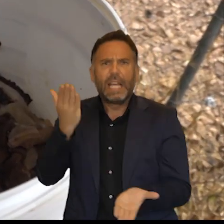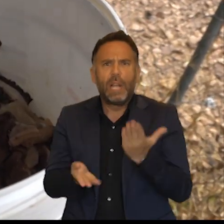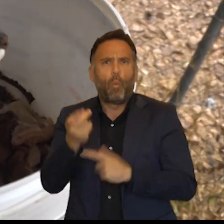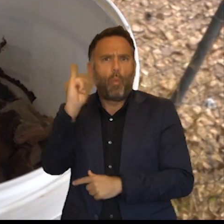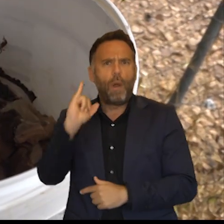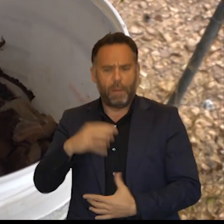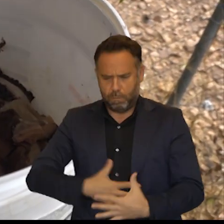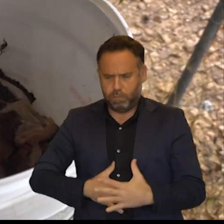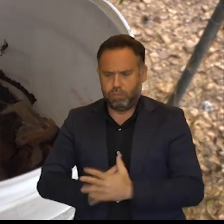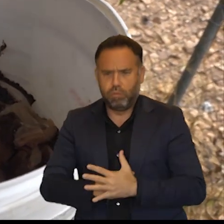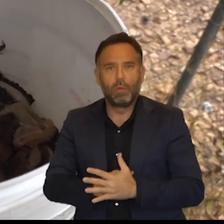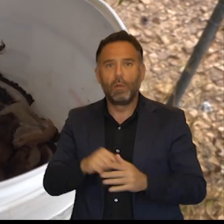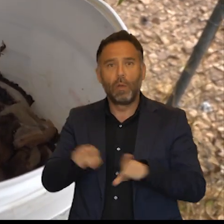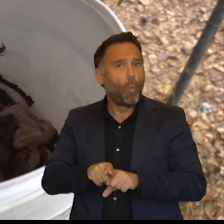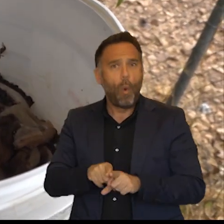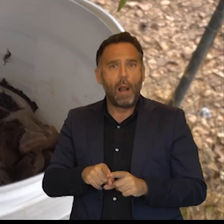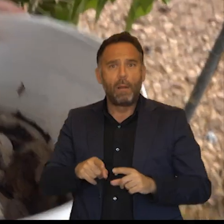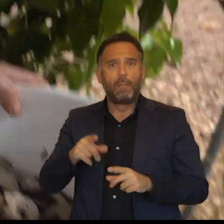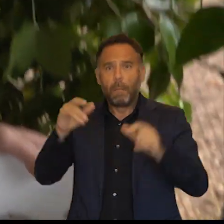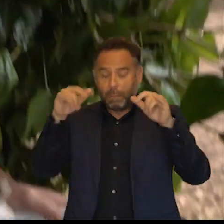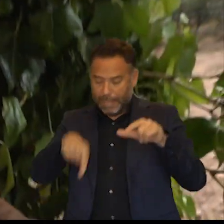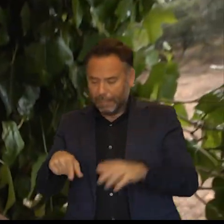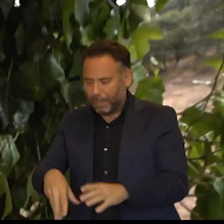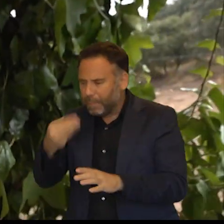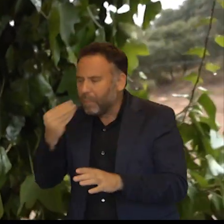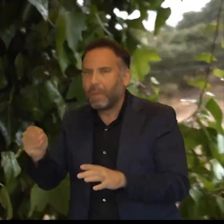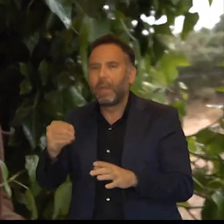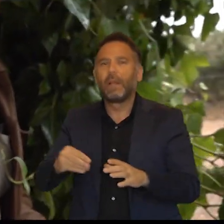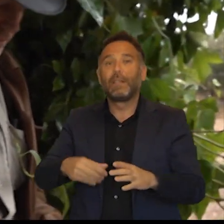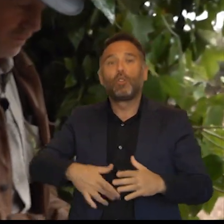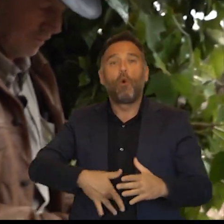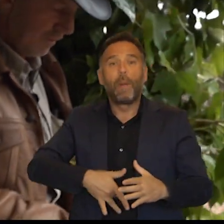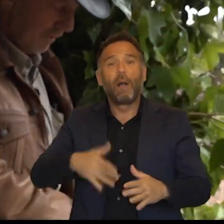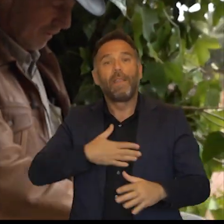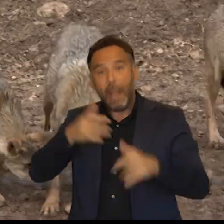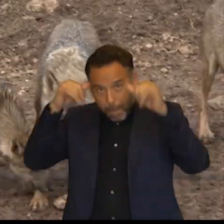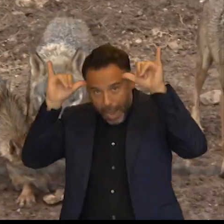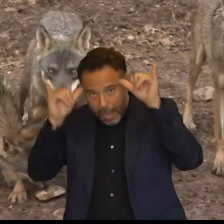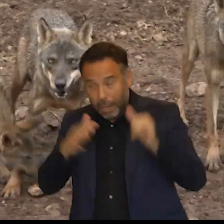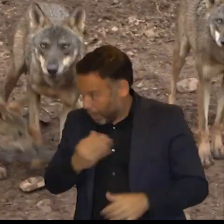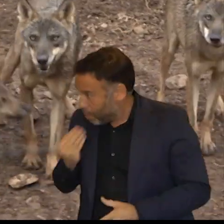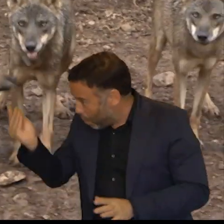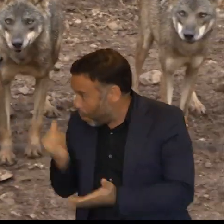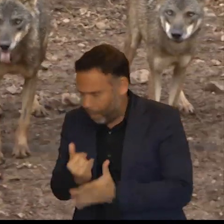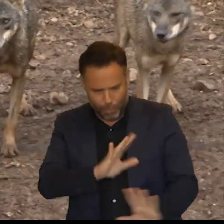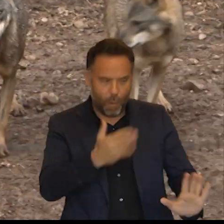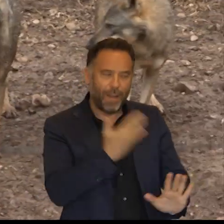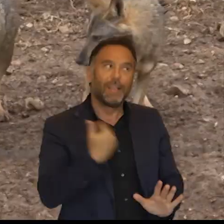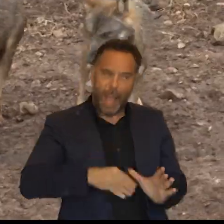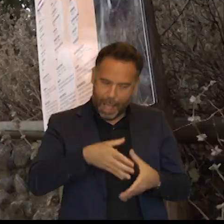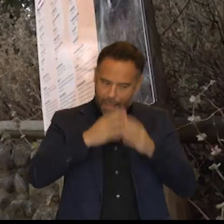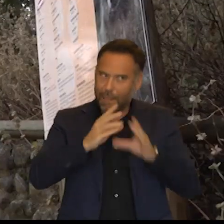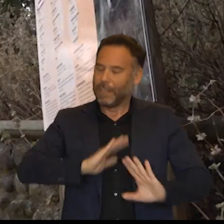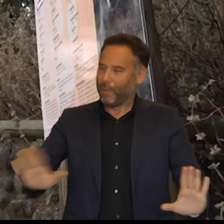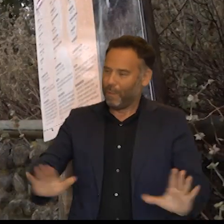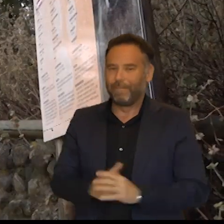vaca. Ajá, muy bien. ¿No? Okay, ¿quiere probar? No, gracias, ya he desayunado. Pero bueno. Ahora vamos a ver dos muy